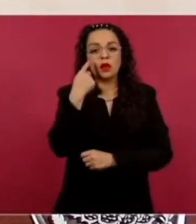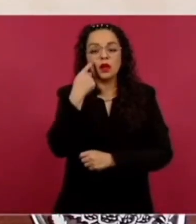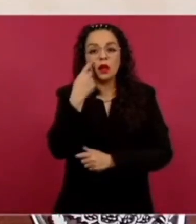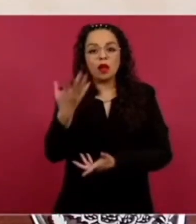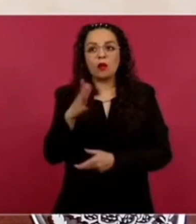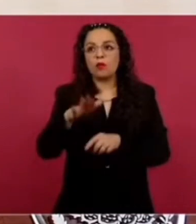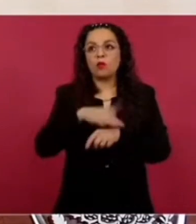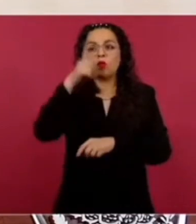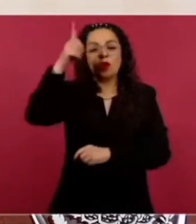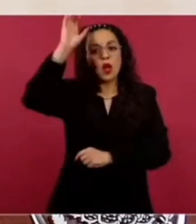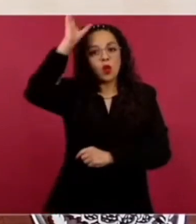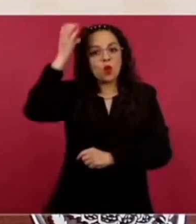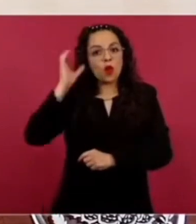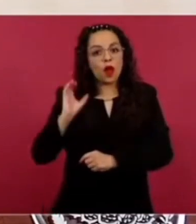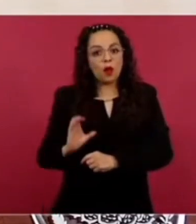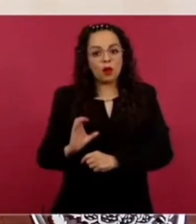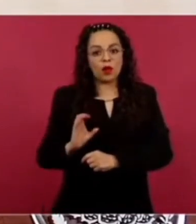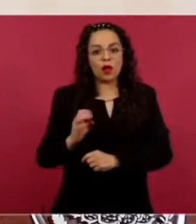en Coahuila.